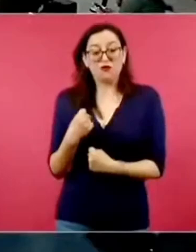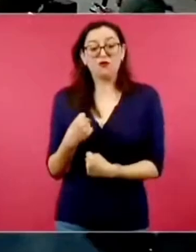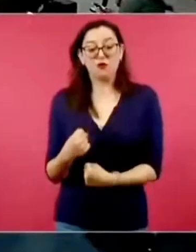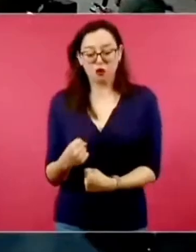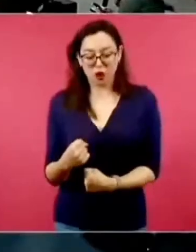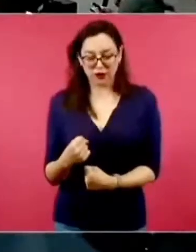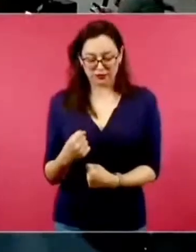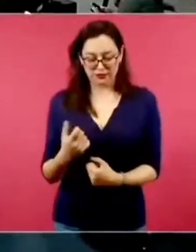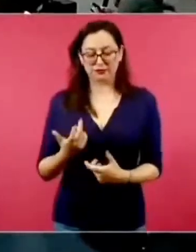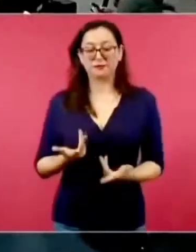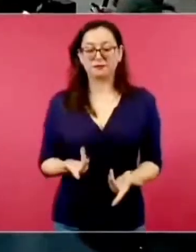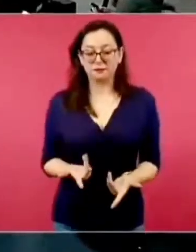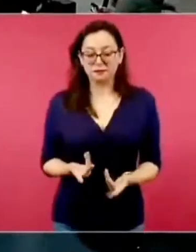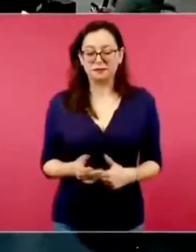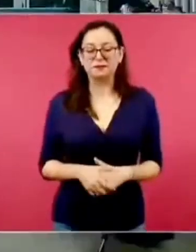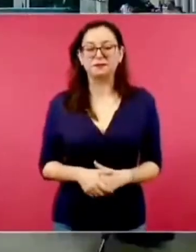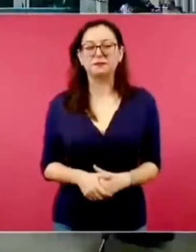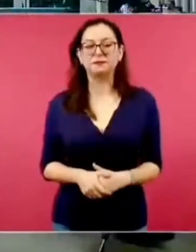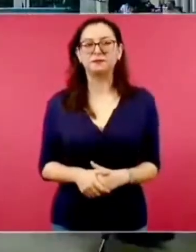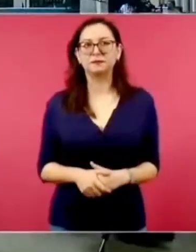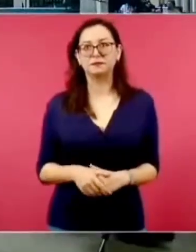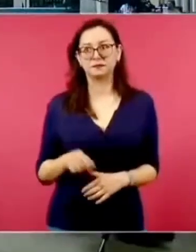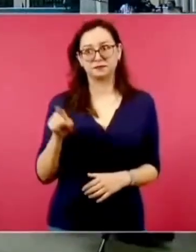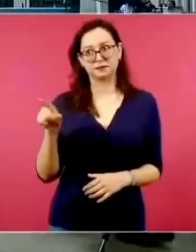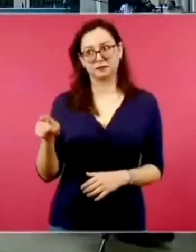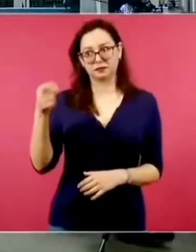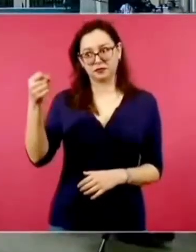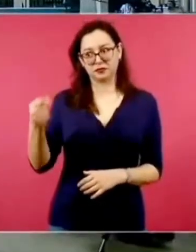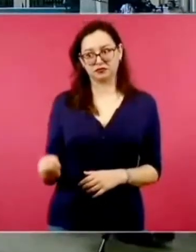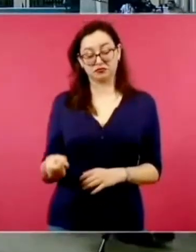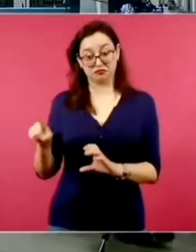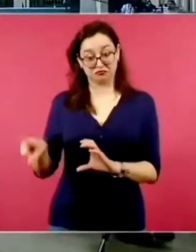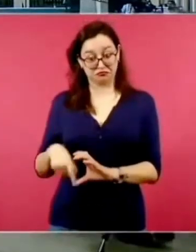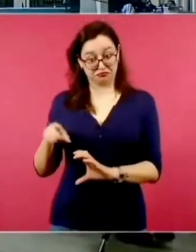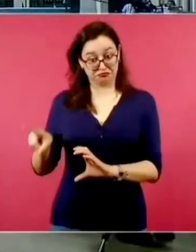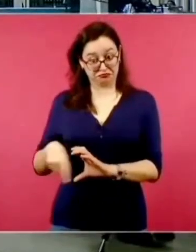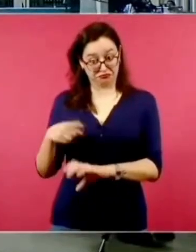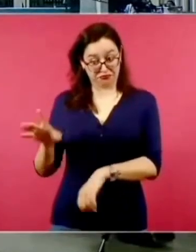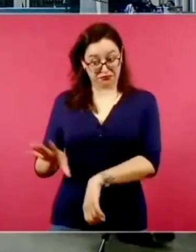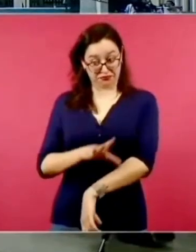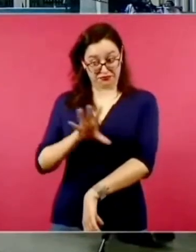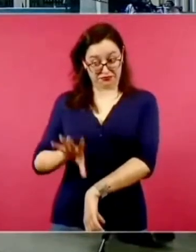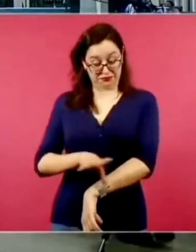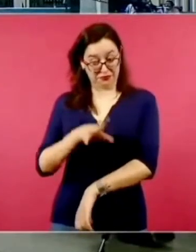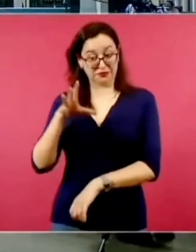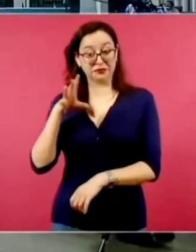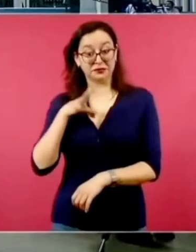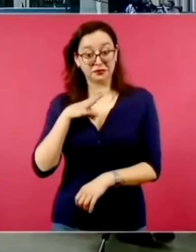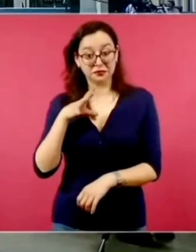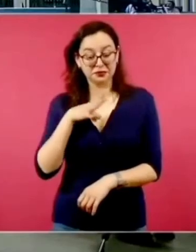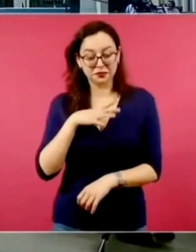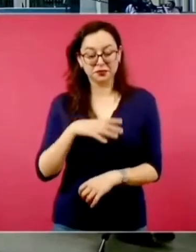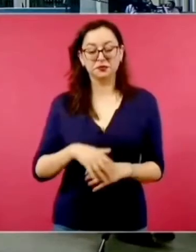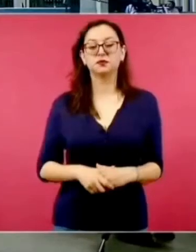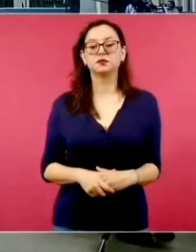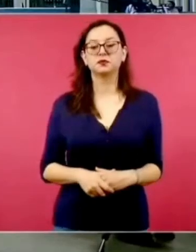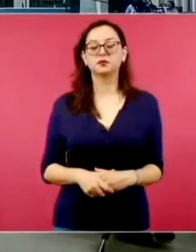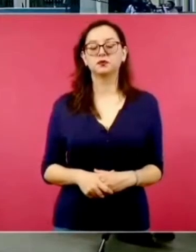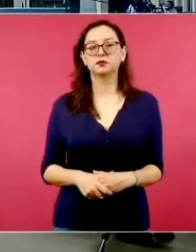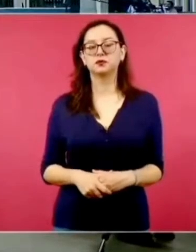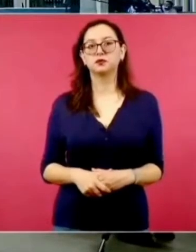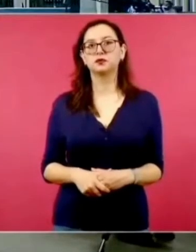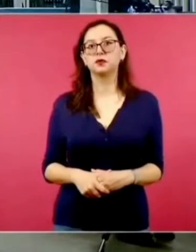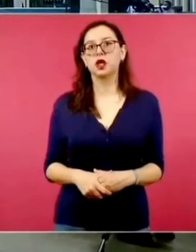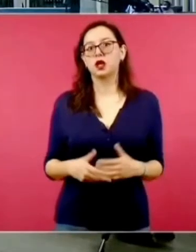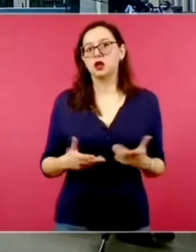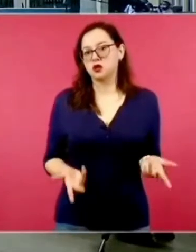hidroeléctricas. A mí me llamó mucho la atención que en la discusión electoral, ahora